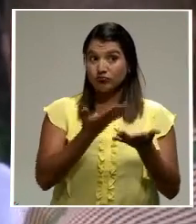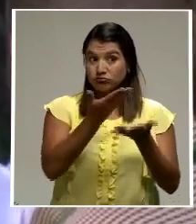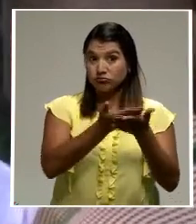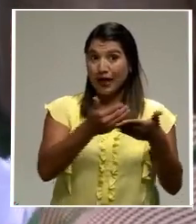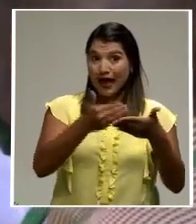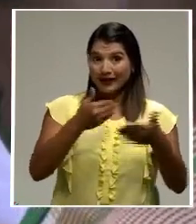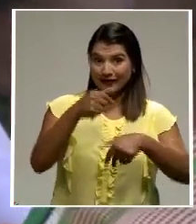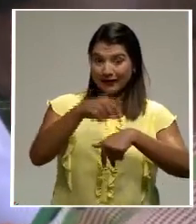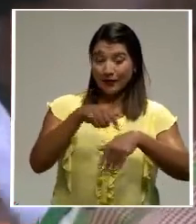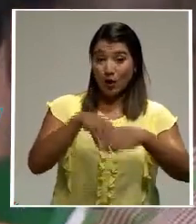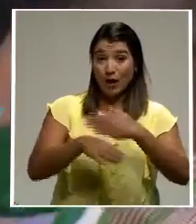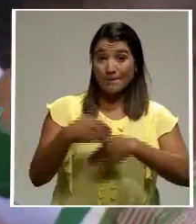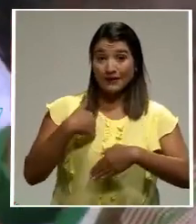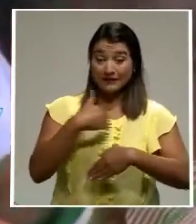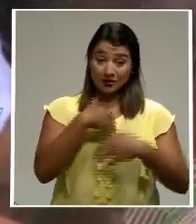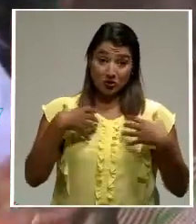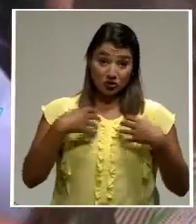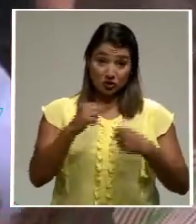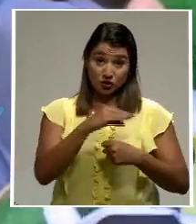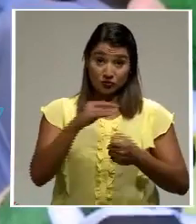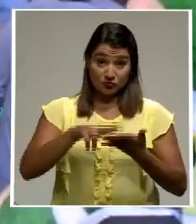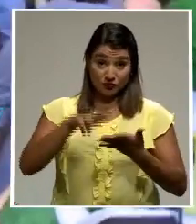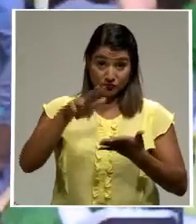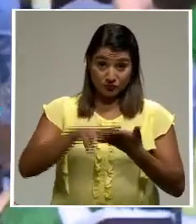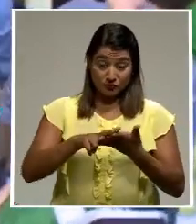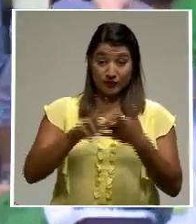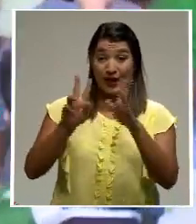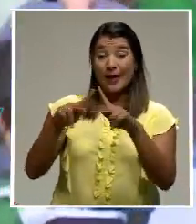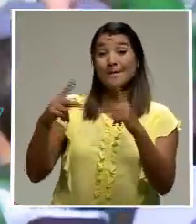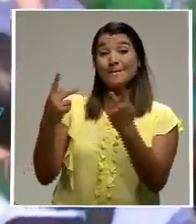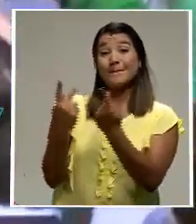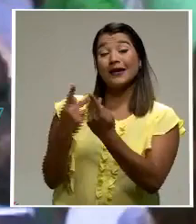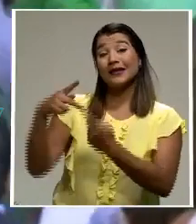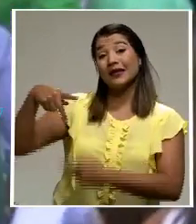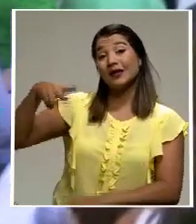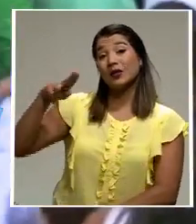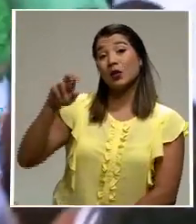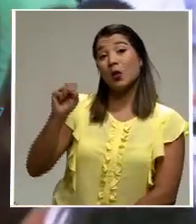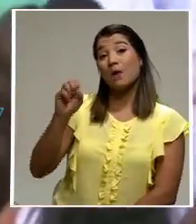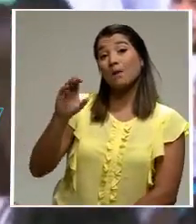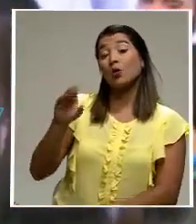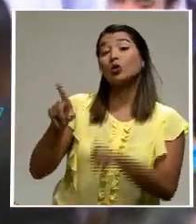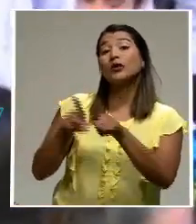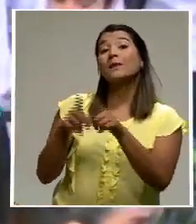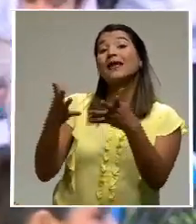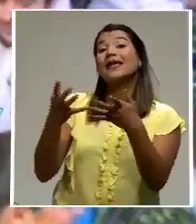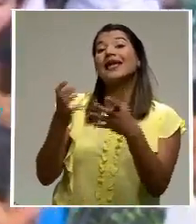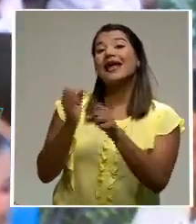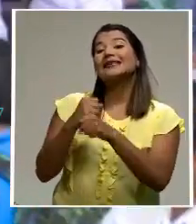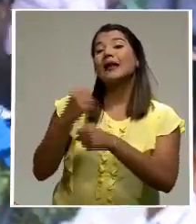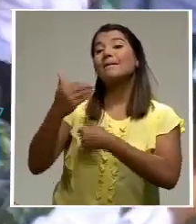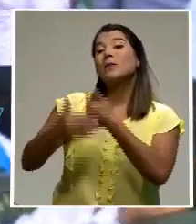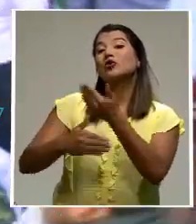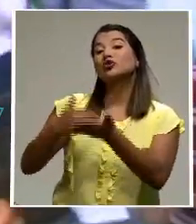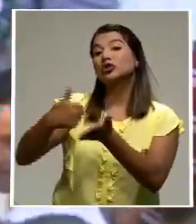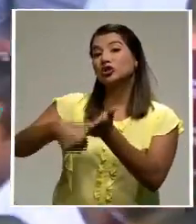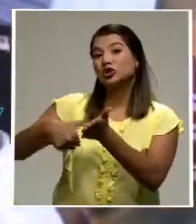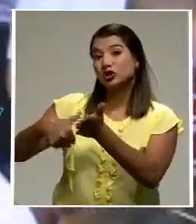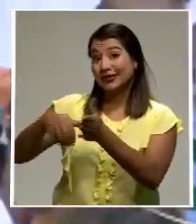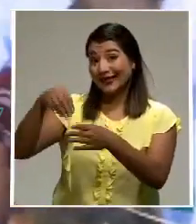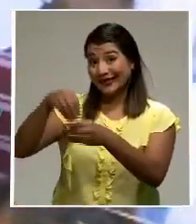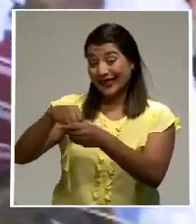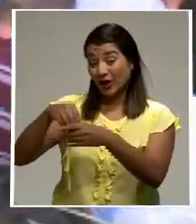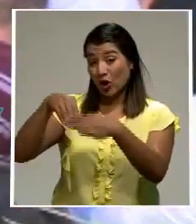del PLN, el Partido Unidad Social Cristiana también tiene previsto realizar la convención interna en el mes de junio. Por su parte, el Tribunal Supremo